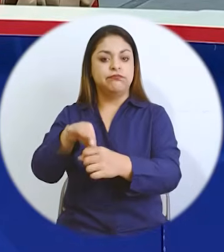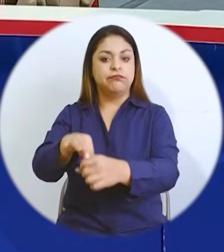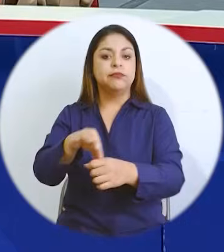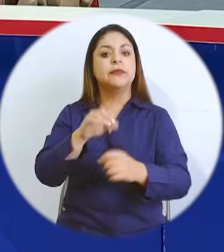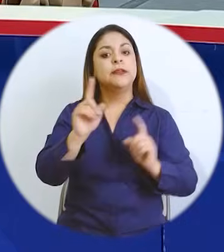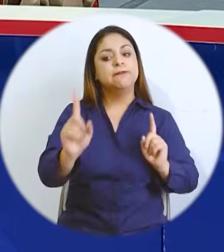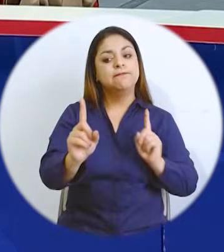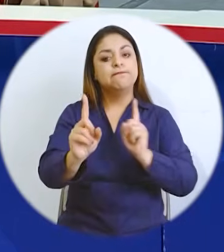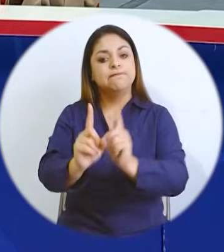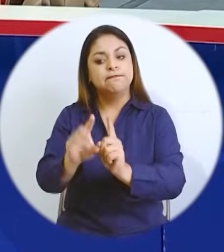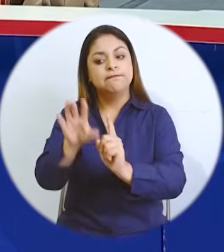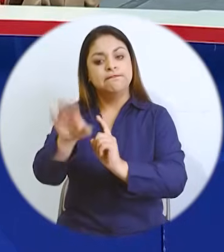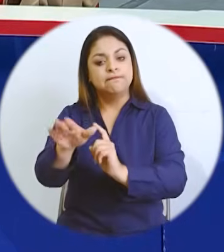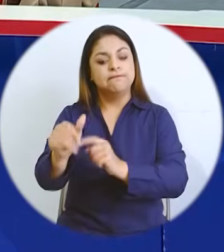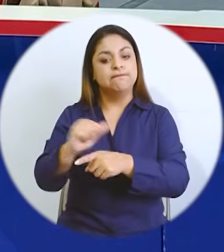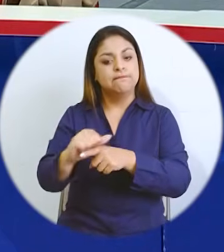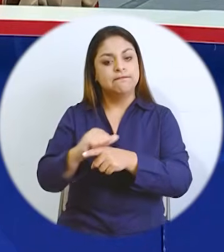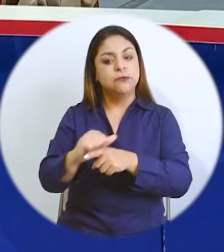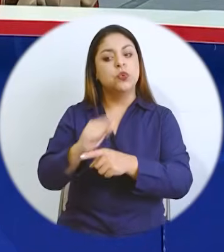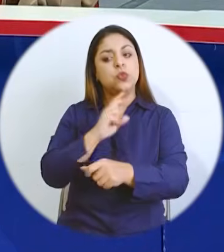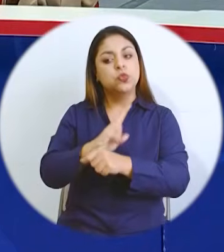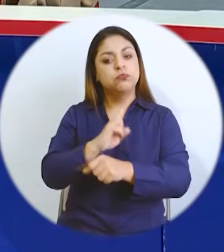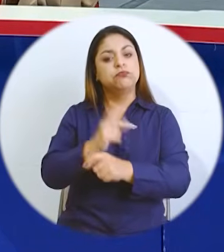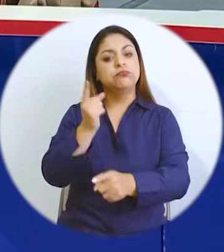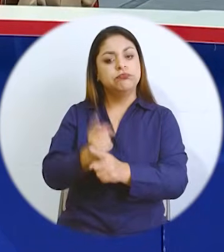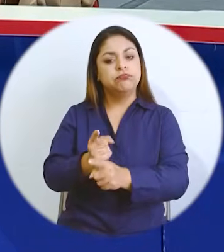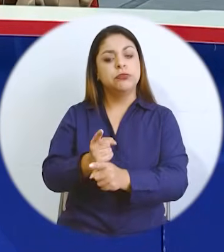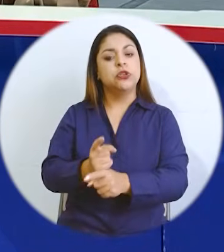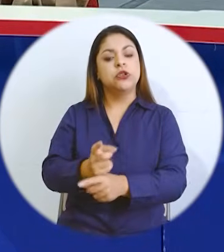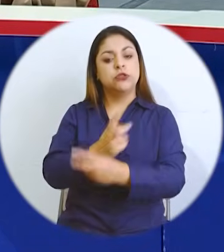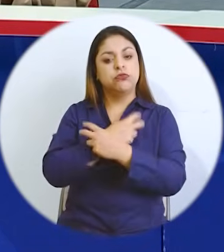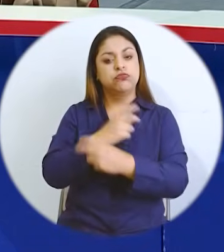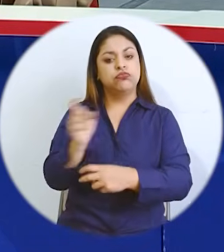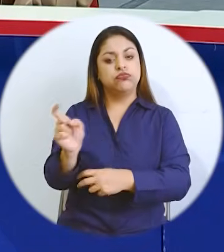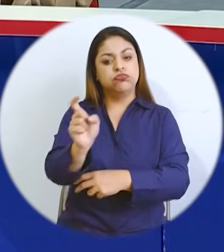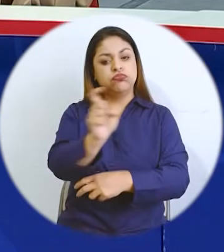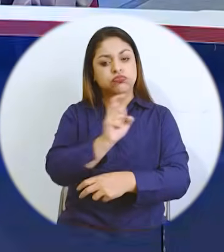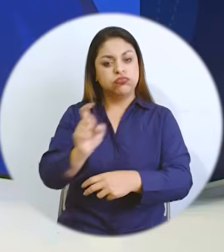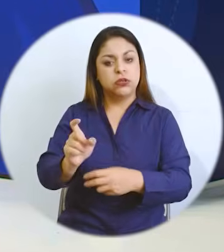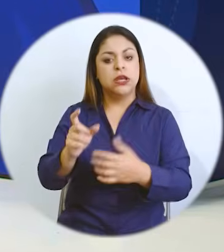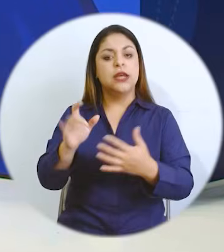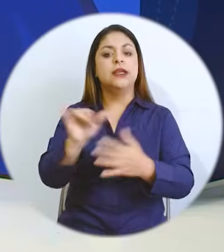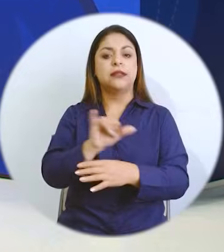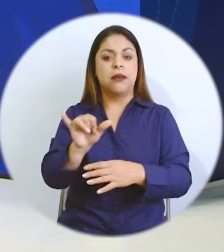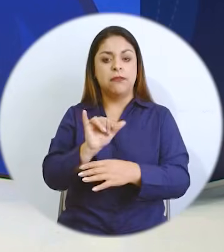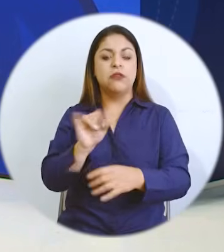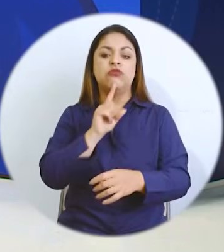prácticas agrícolas, acercarnos a asesorar y capacitar en el uso adecuado de